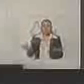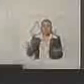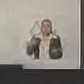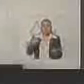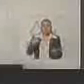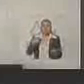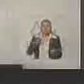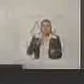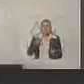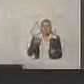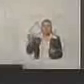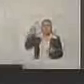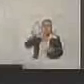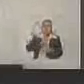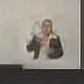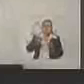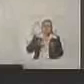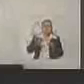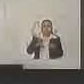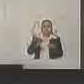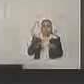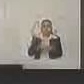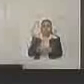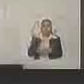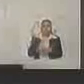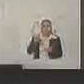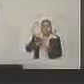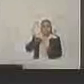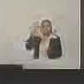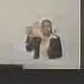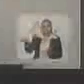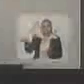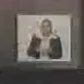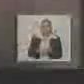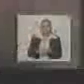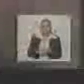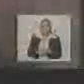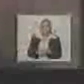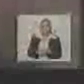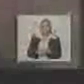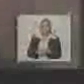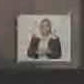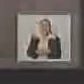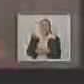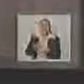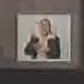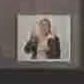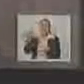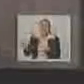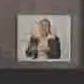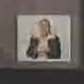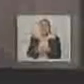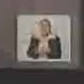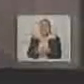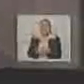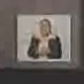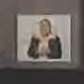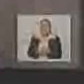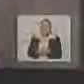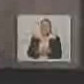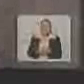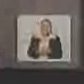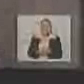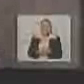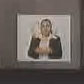sería un gran honor poder servirte. Gracias. Gracias. En el mensaje inicial tiene la palabra